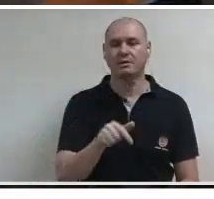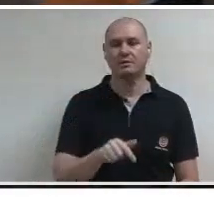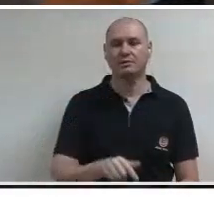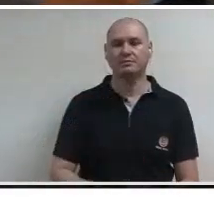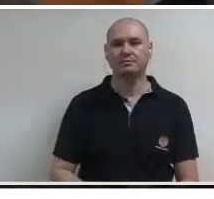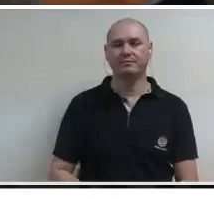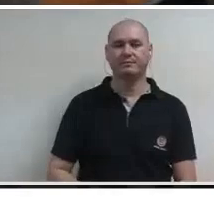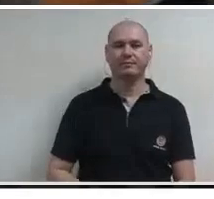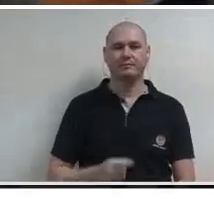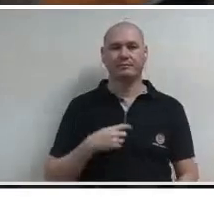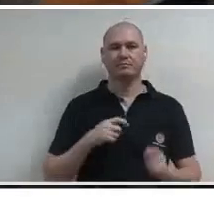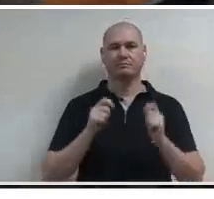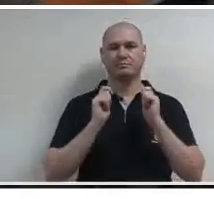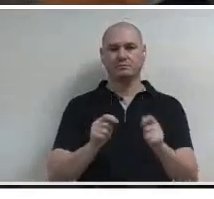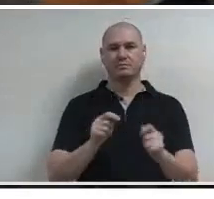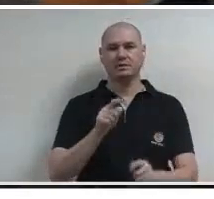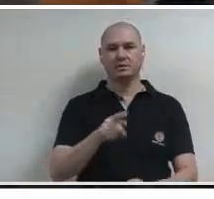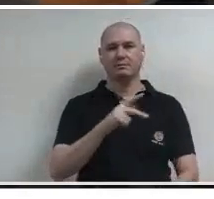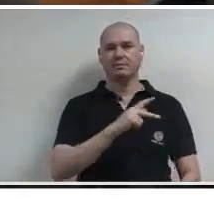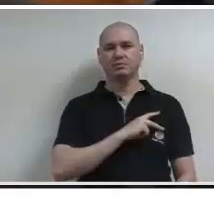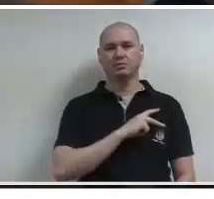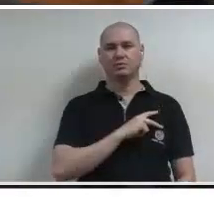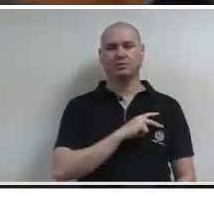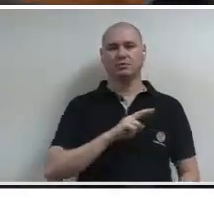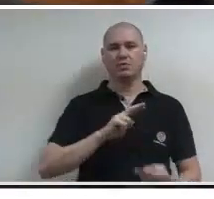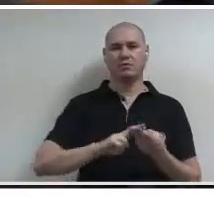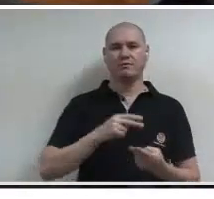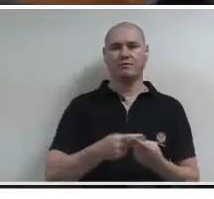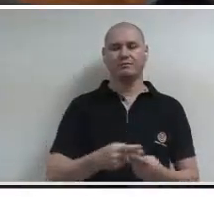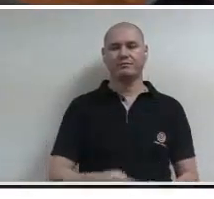Pecharupi ayer ure co atupe.